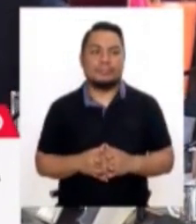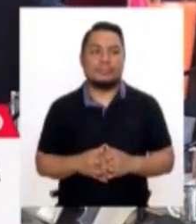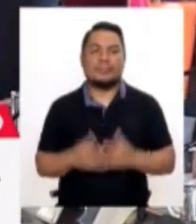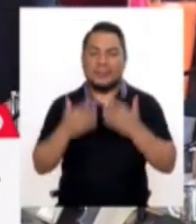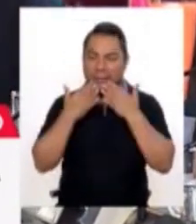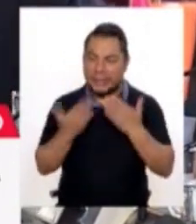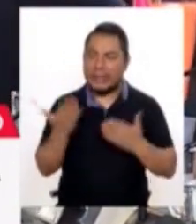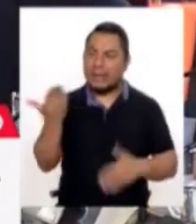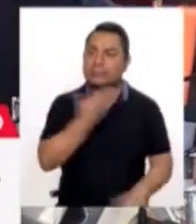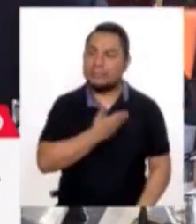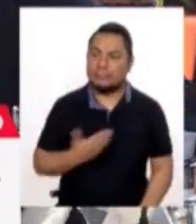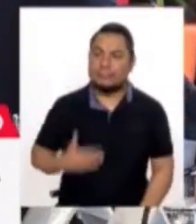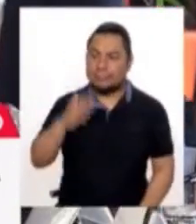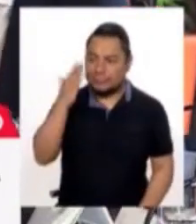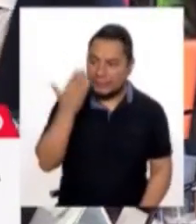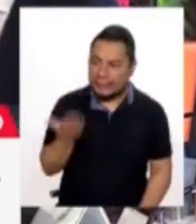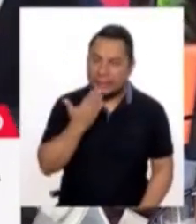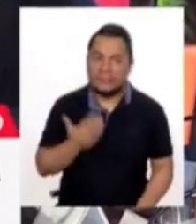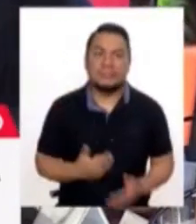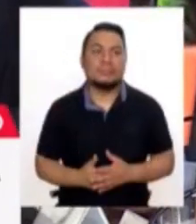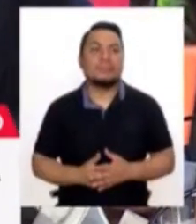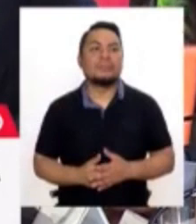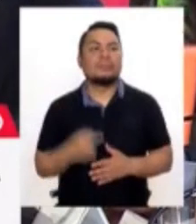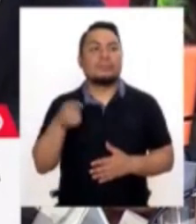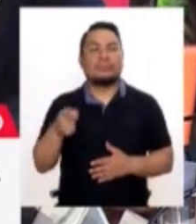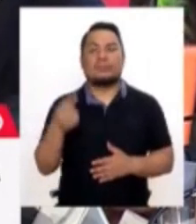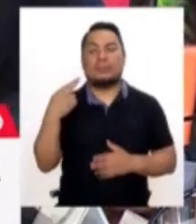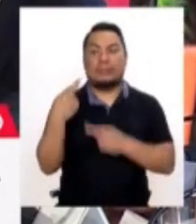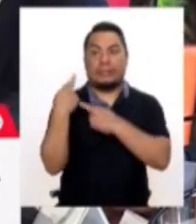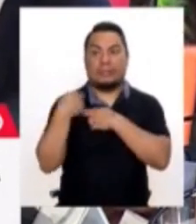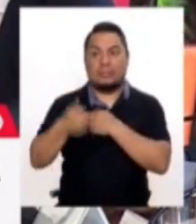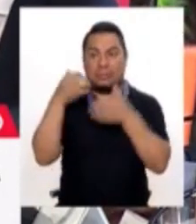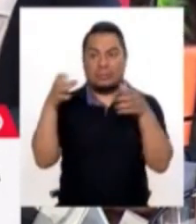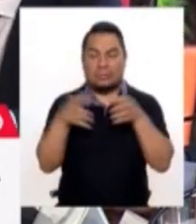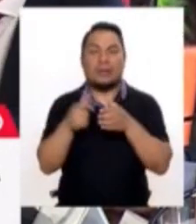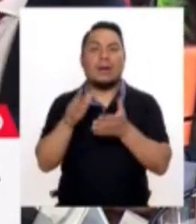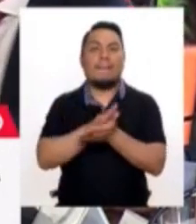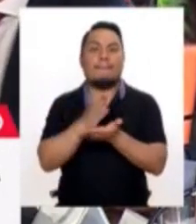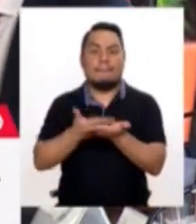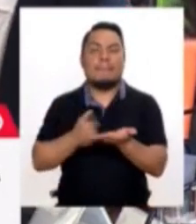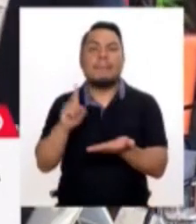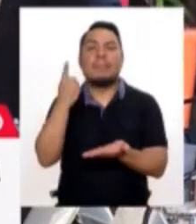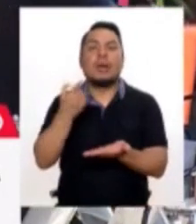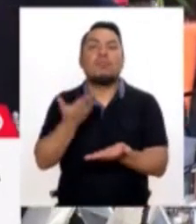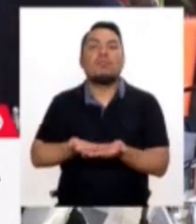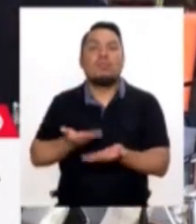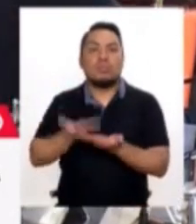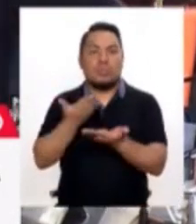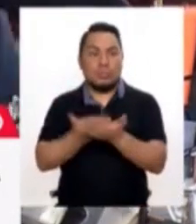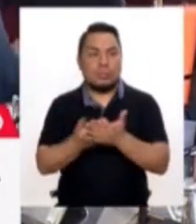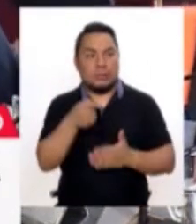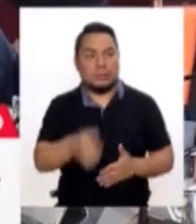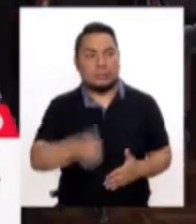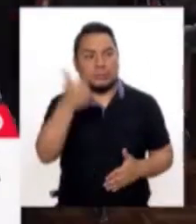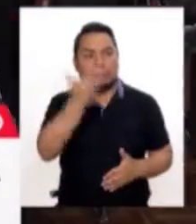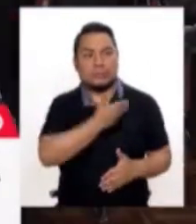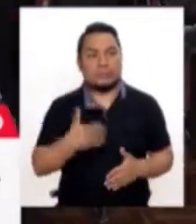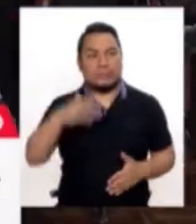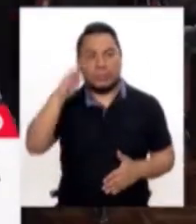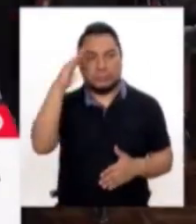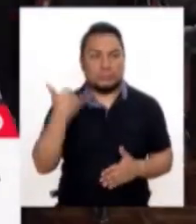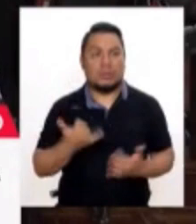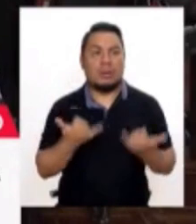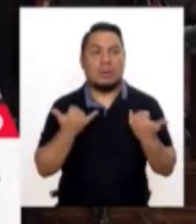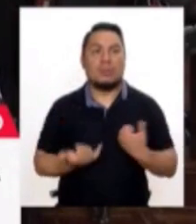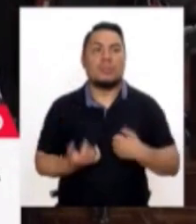Gracias, señora presidenta. Presidente de la Comisión de Alto Nivel Anticorrupción, entregando esta primera propuesta a la jefa de Estado, quien en